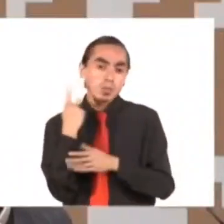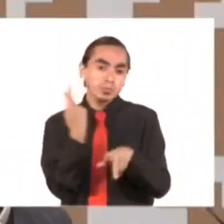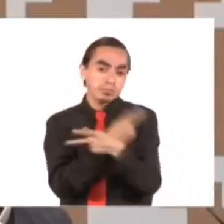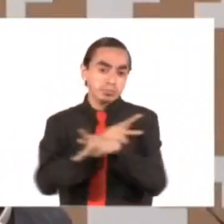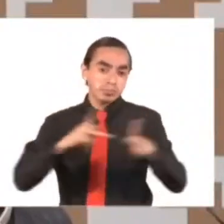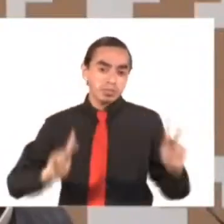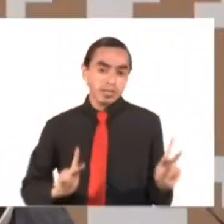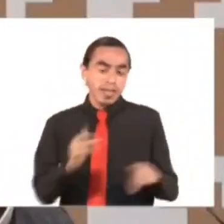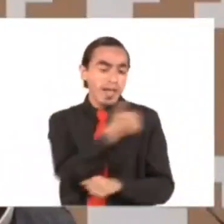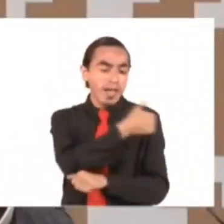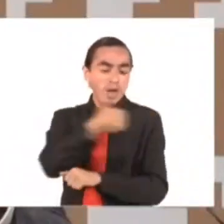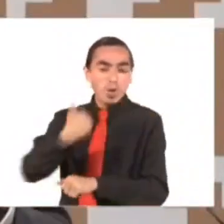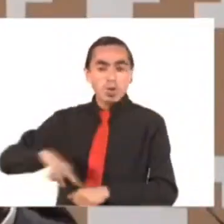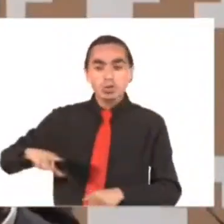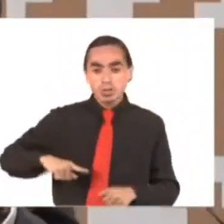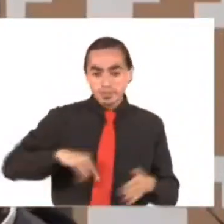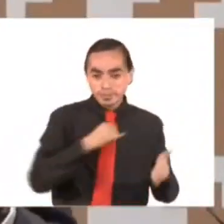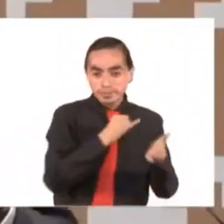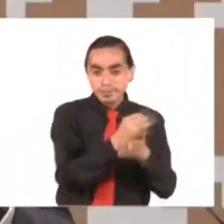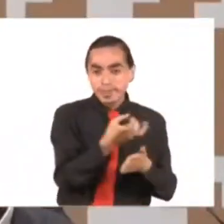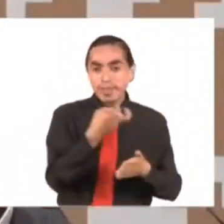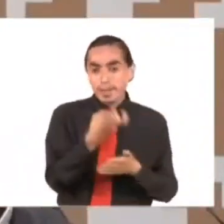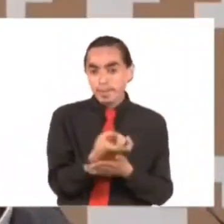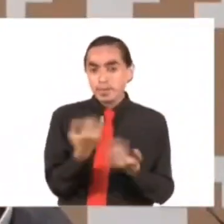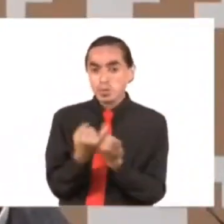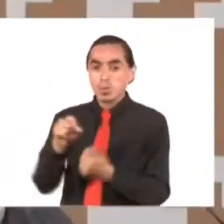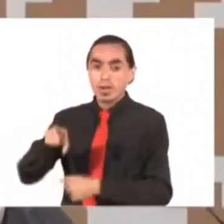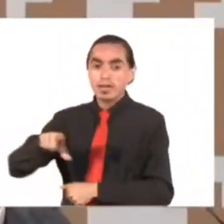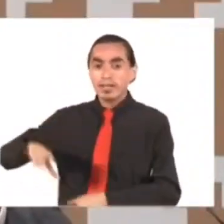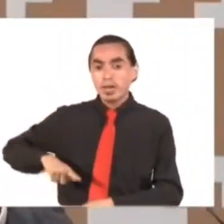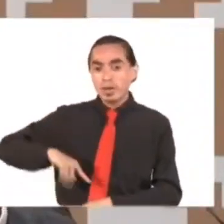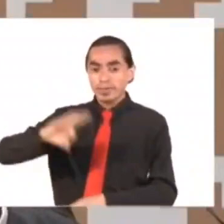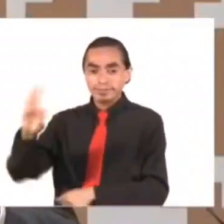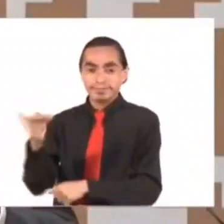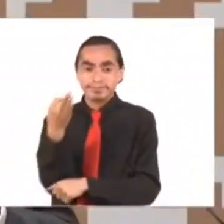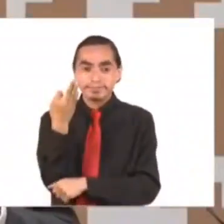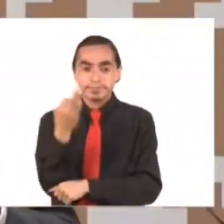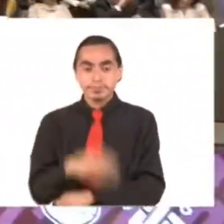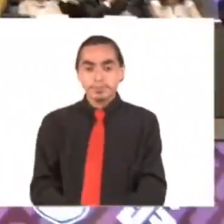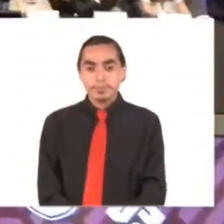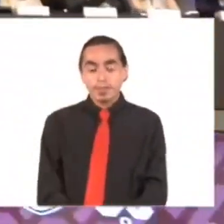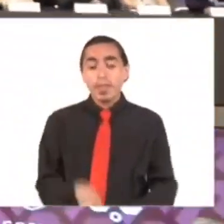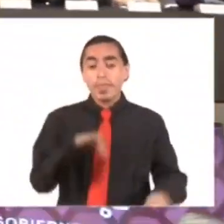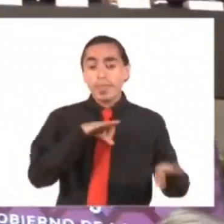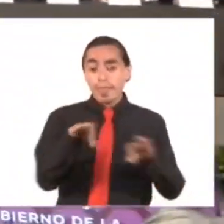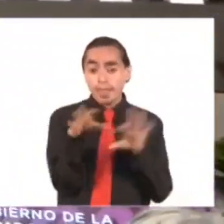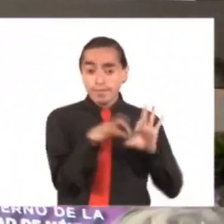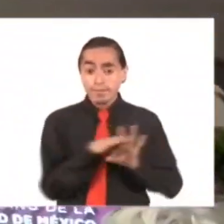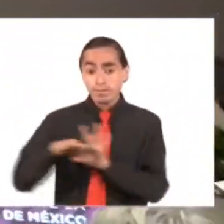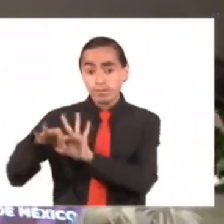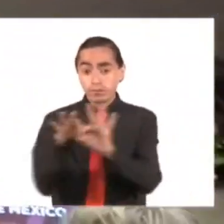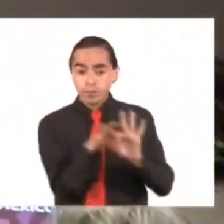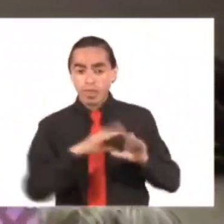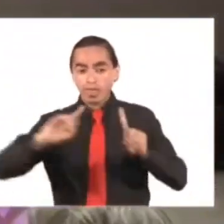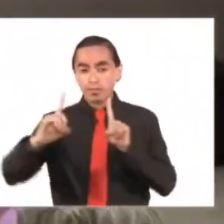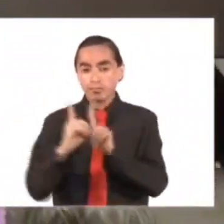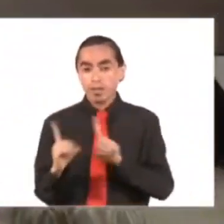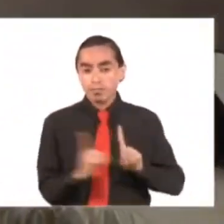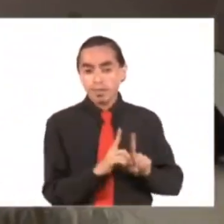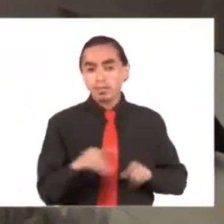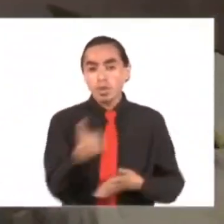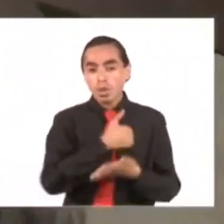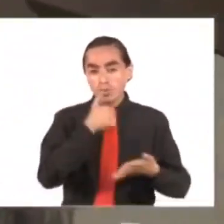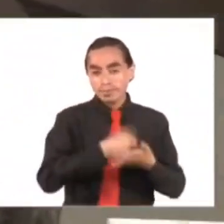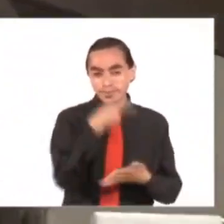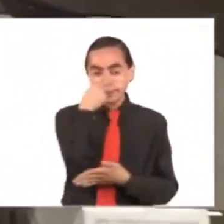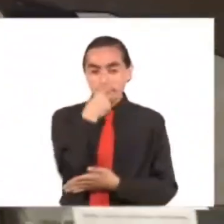tomen cada uno de los gobiernos estatales y el gobierno federal. Trabajamos de manera muy coordinada y muy de cerca con la Ciudad de